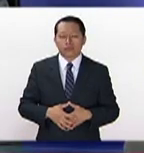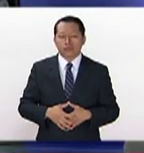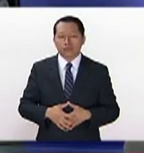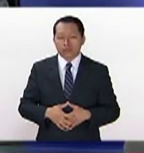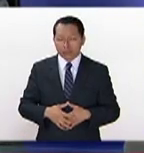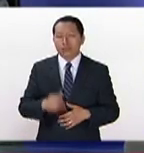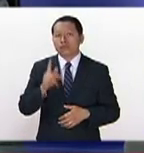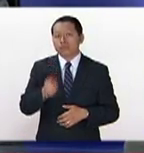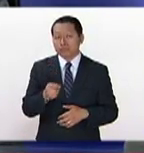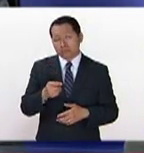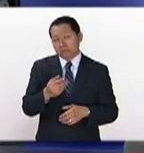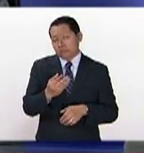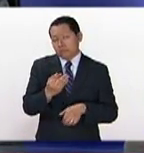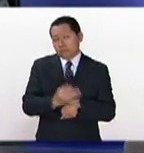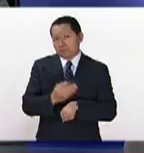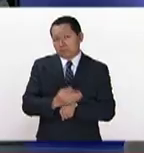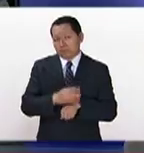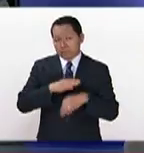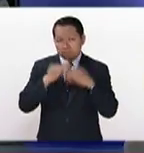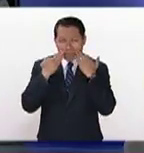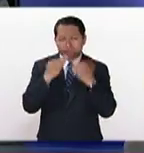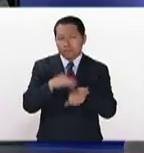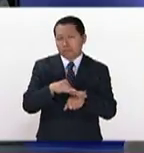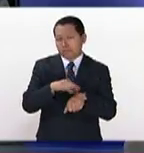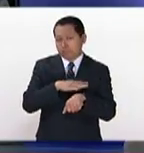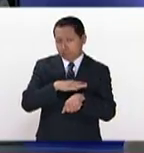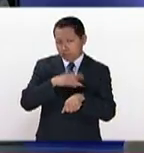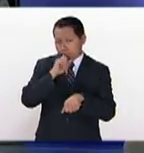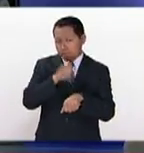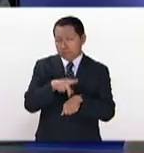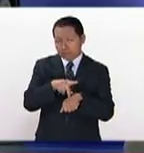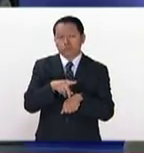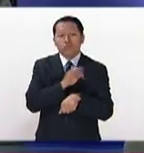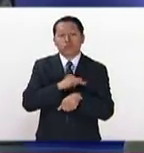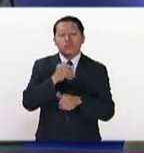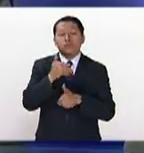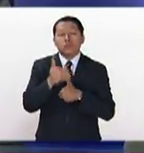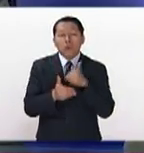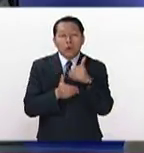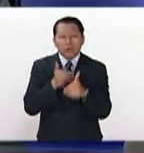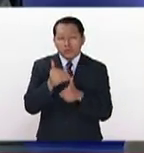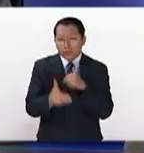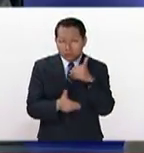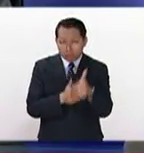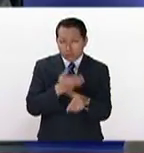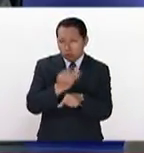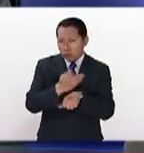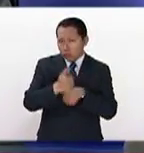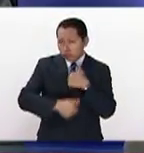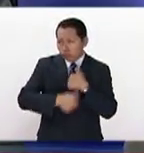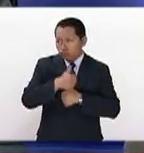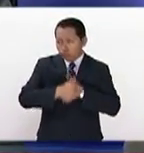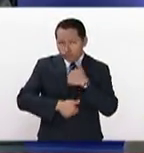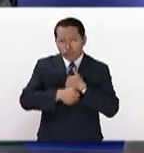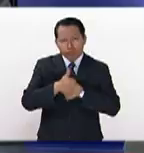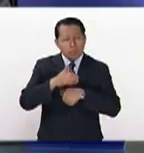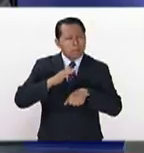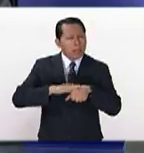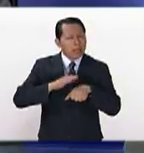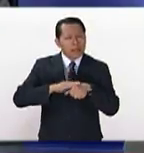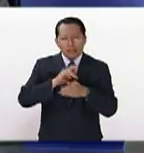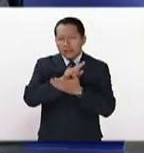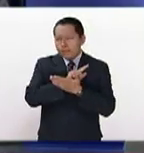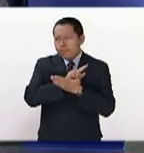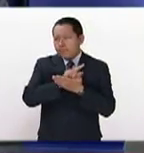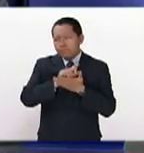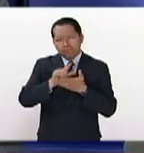Estamos sin lugar a dudas en presencia de los procedimientos licitatorios más